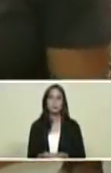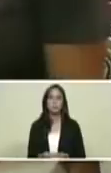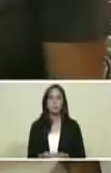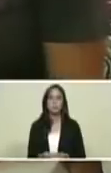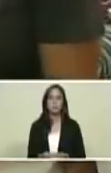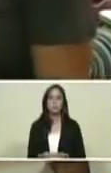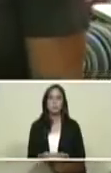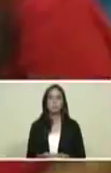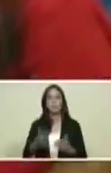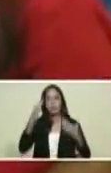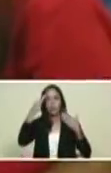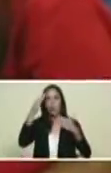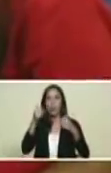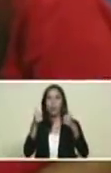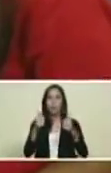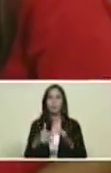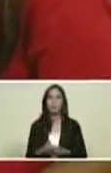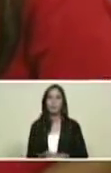Hola.